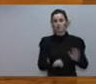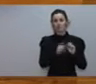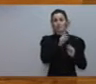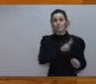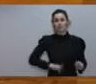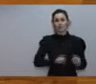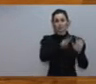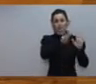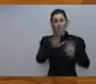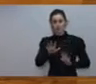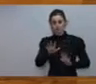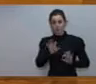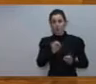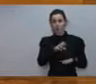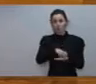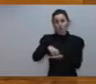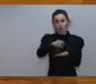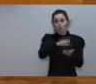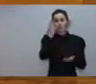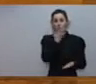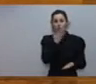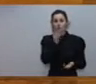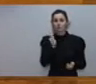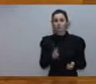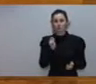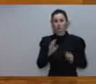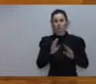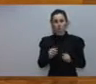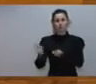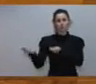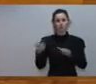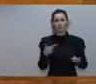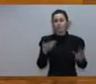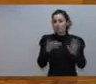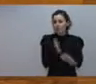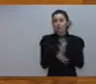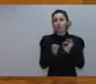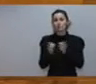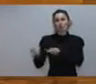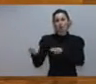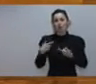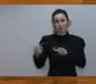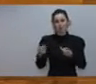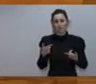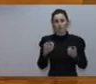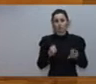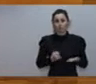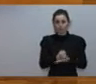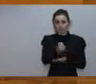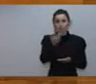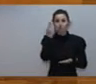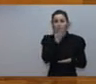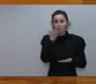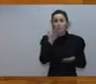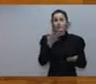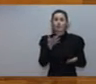centros escolares donde el servicio habitual de comida es de catering. Los huertos escolares son dirigidos